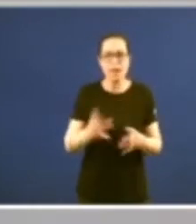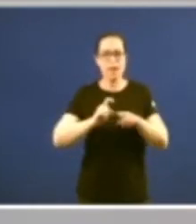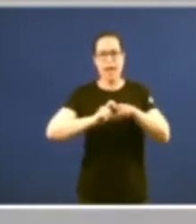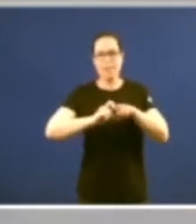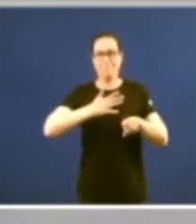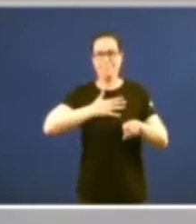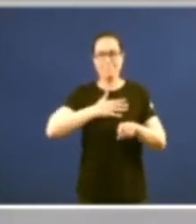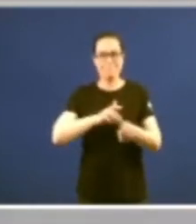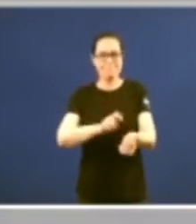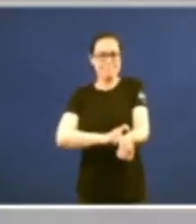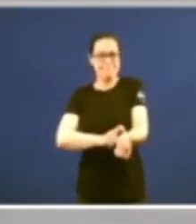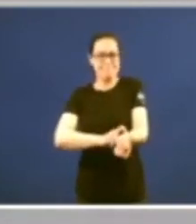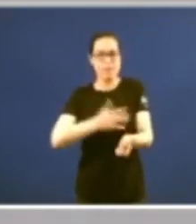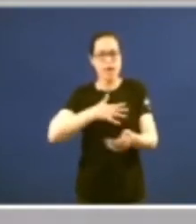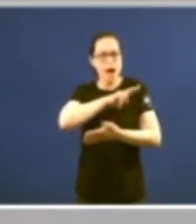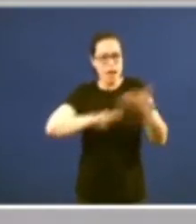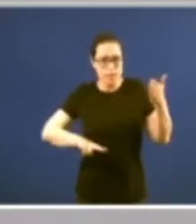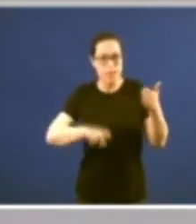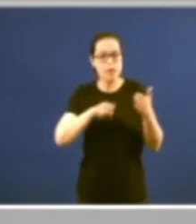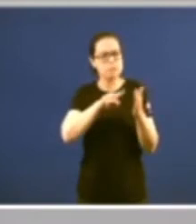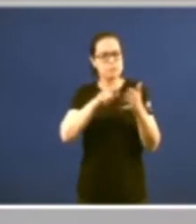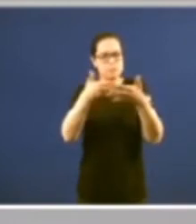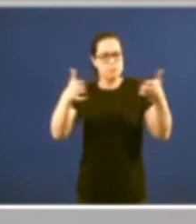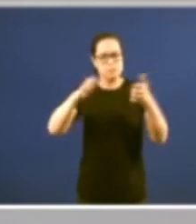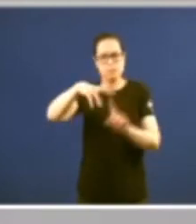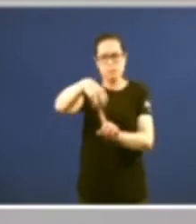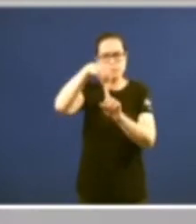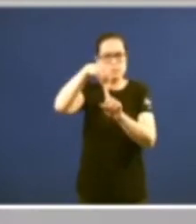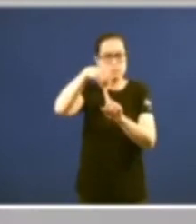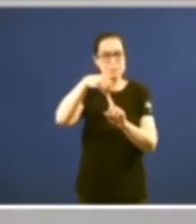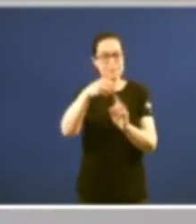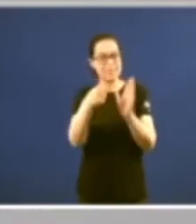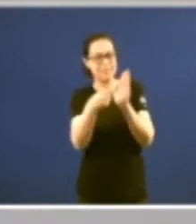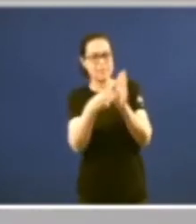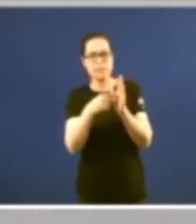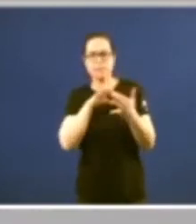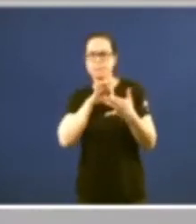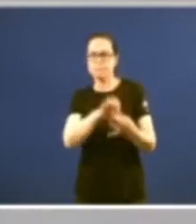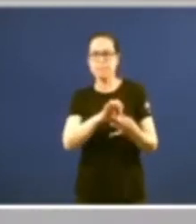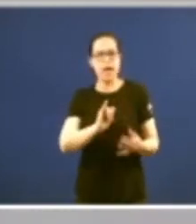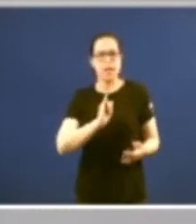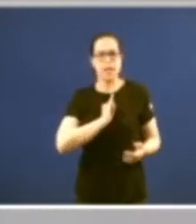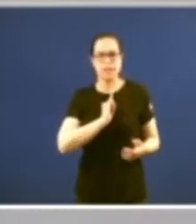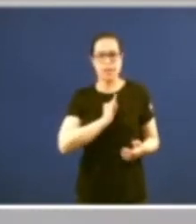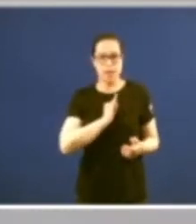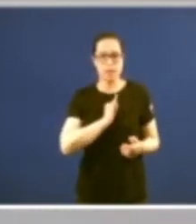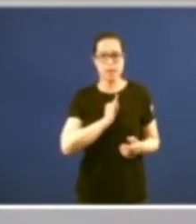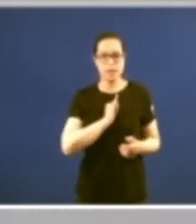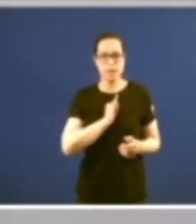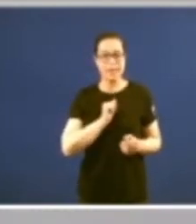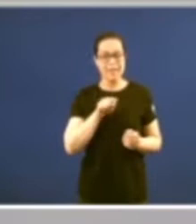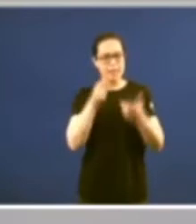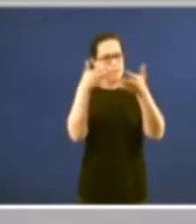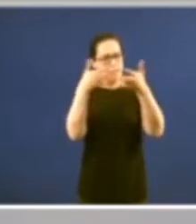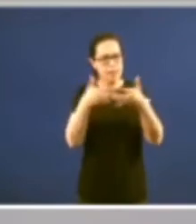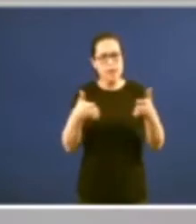que en definitiva pervive como norma esencial como un elemento de identidad en el que aparecen elementos